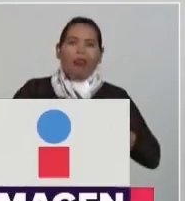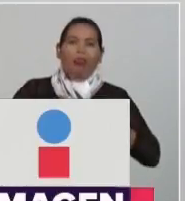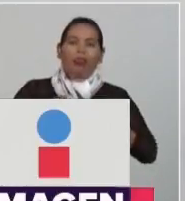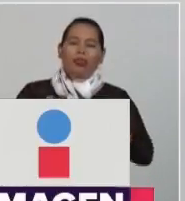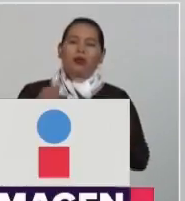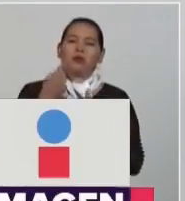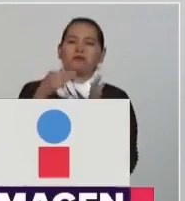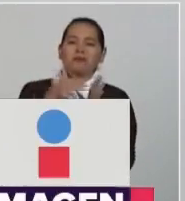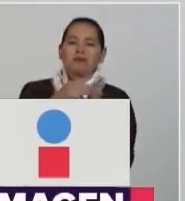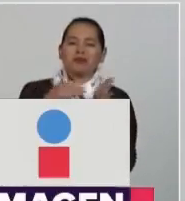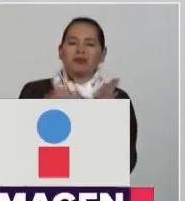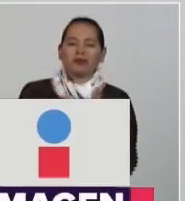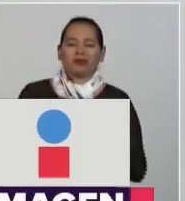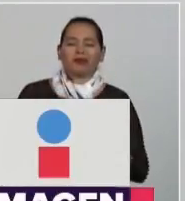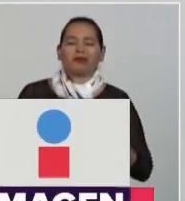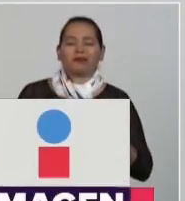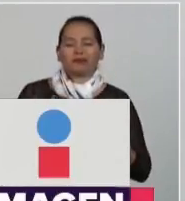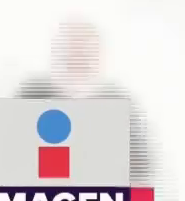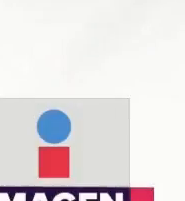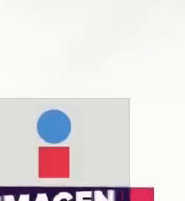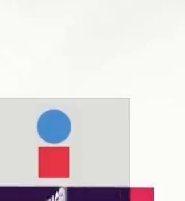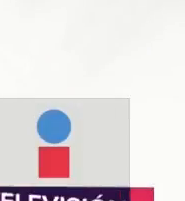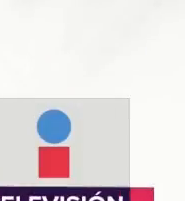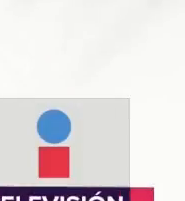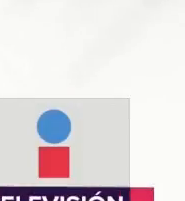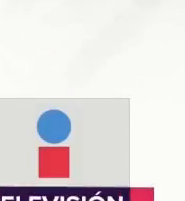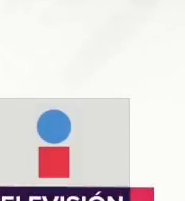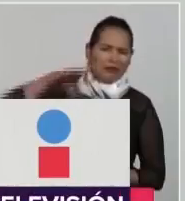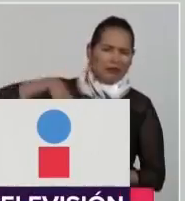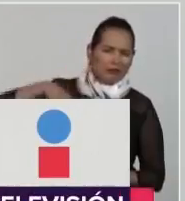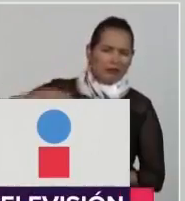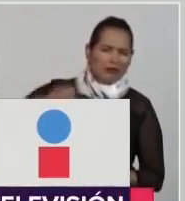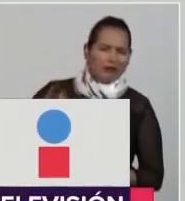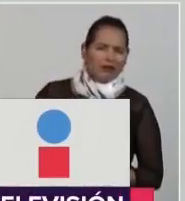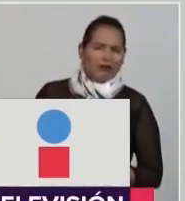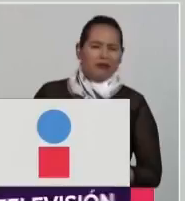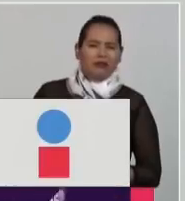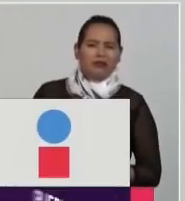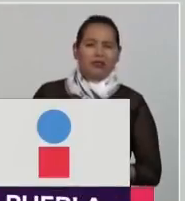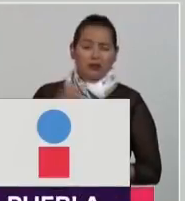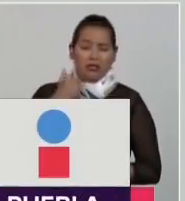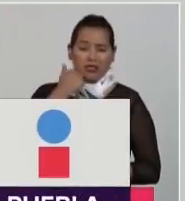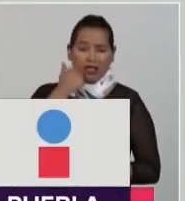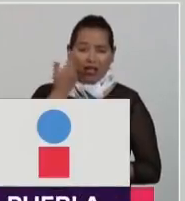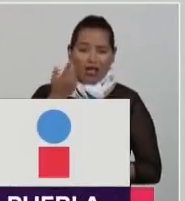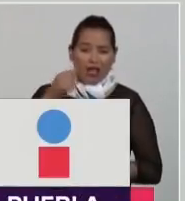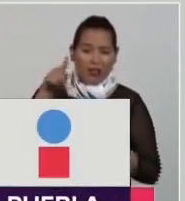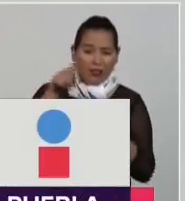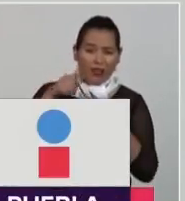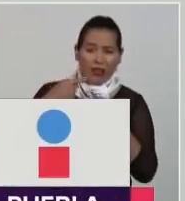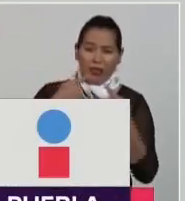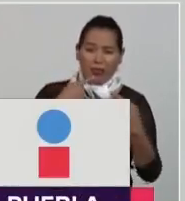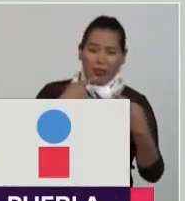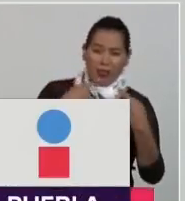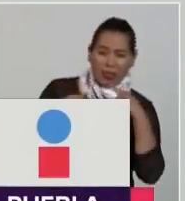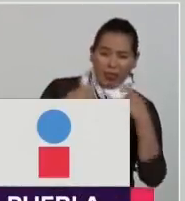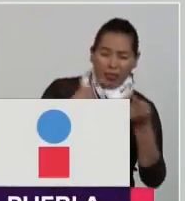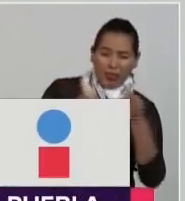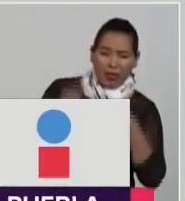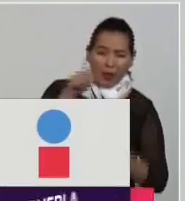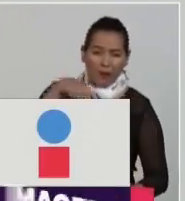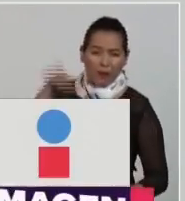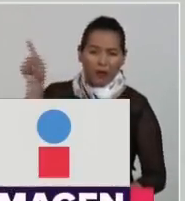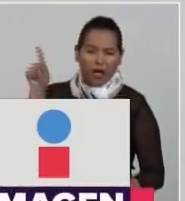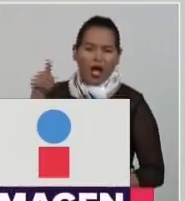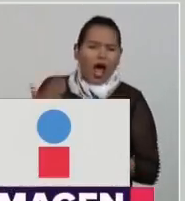está acostumbrado a gastar no a generar riqueza si usted quería debatir con moreno valle se hubiera inscrito en las elecciones de